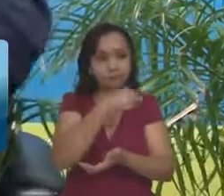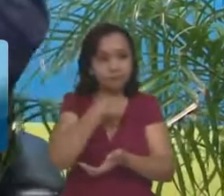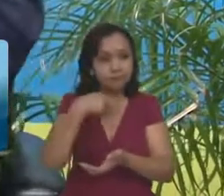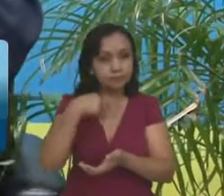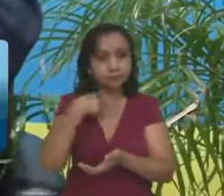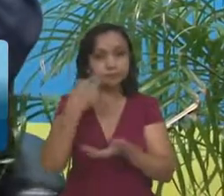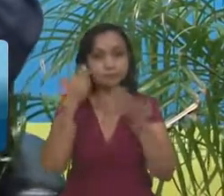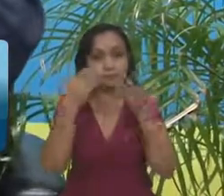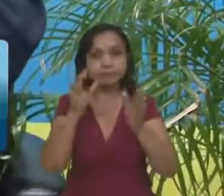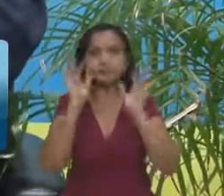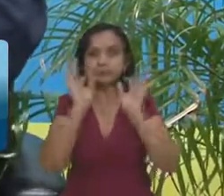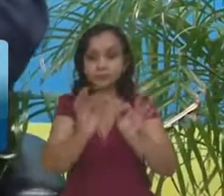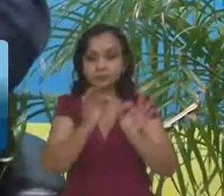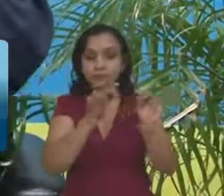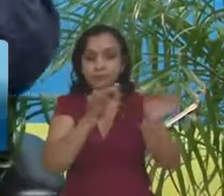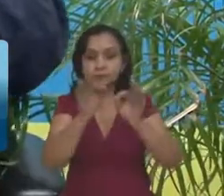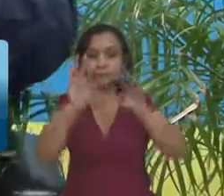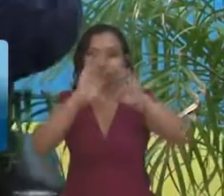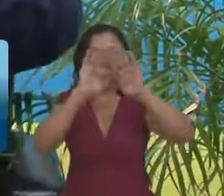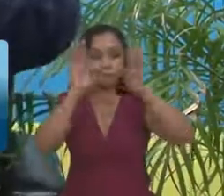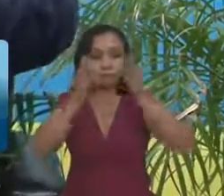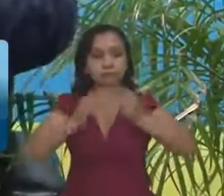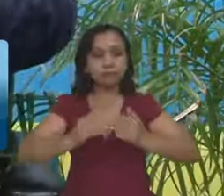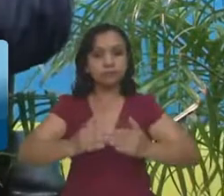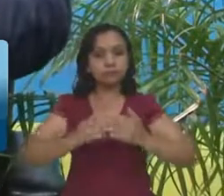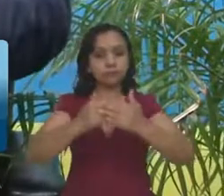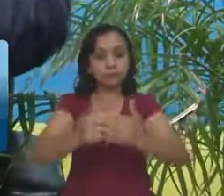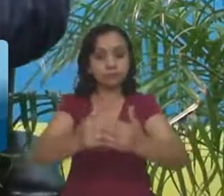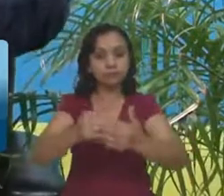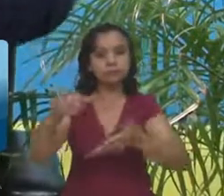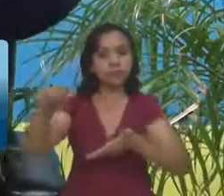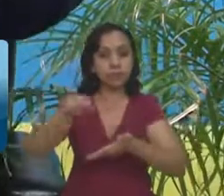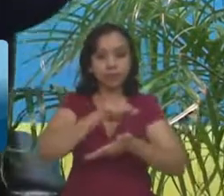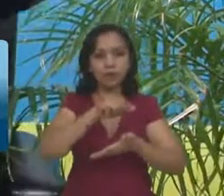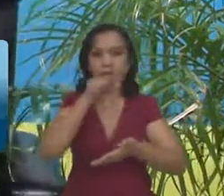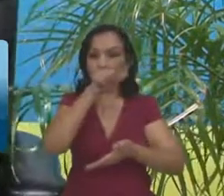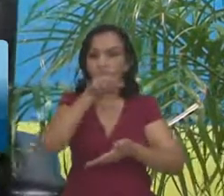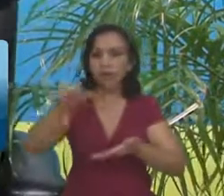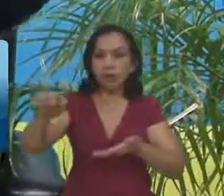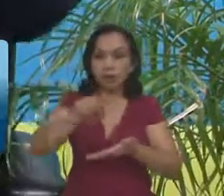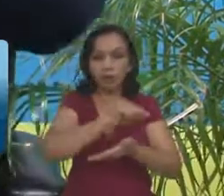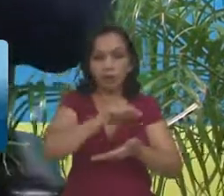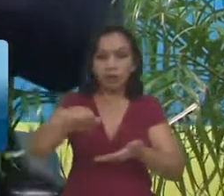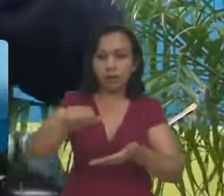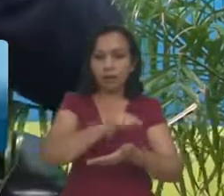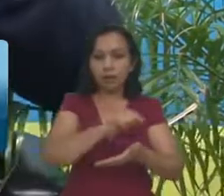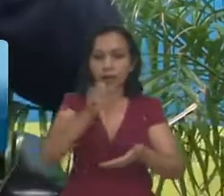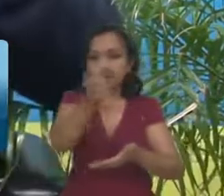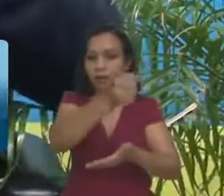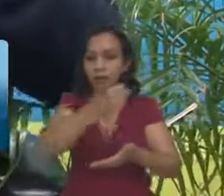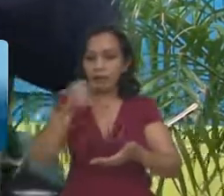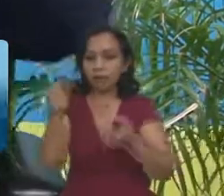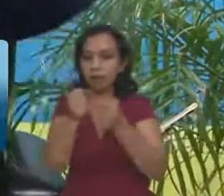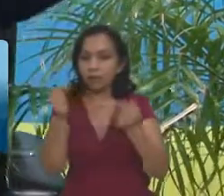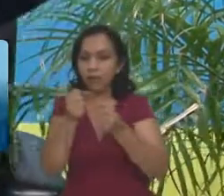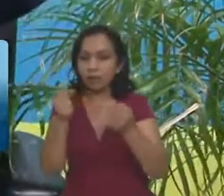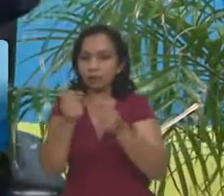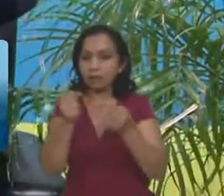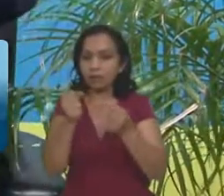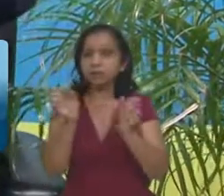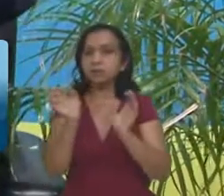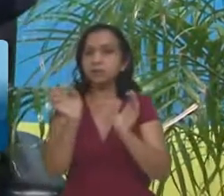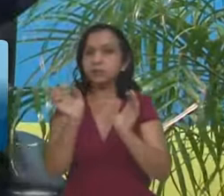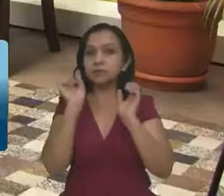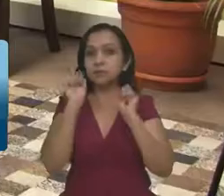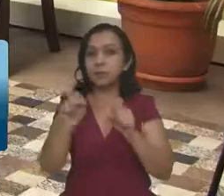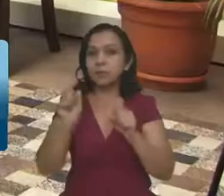las cosas correctas, de verdad, estás planchando y estás abriéndole el refrigerador, eso te puede